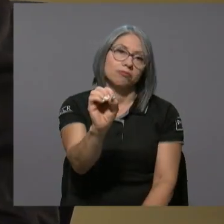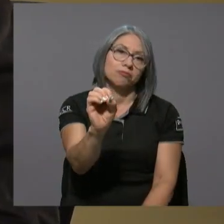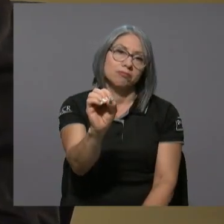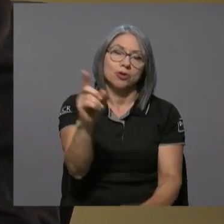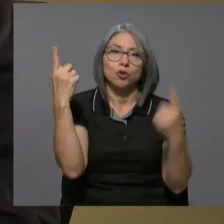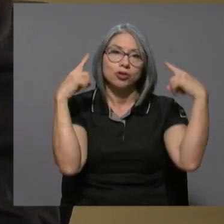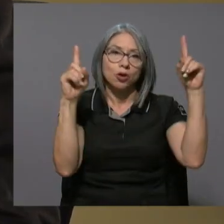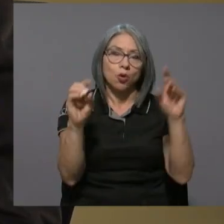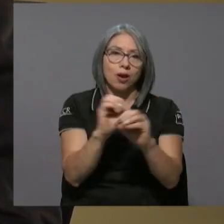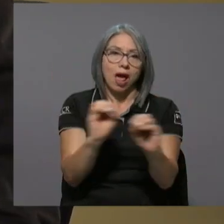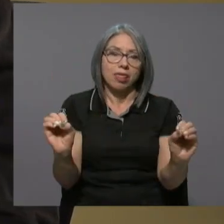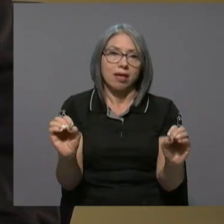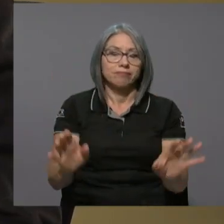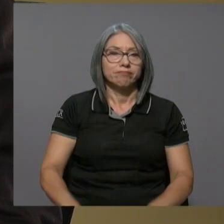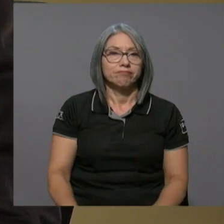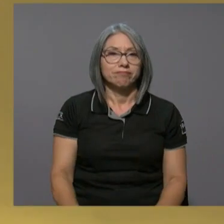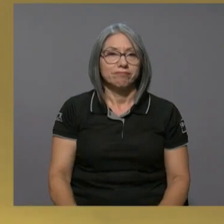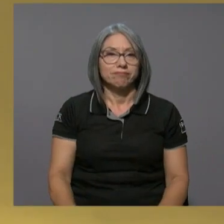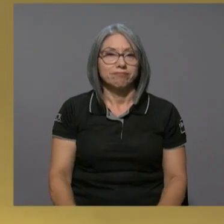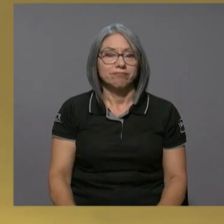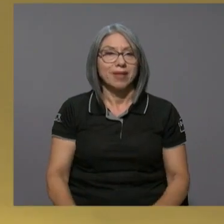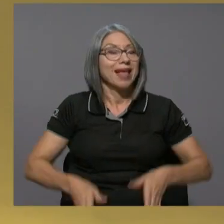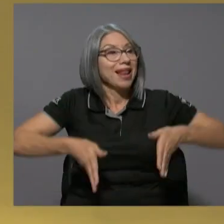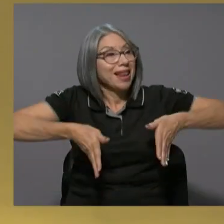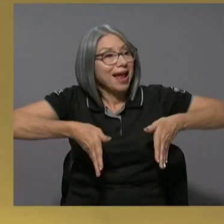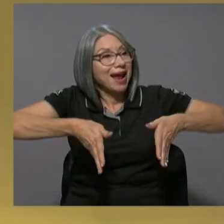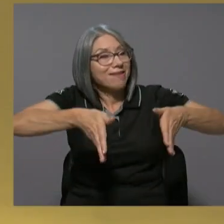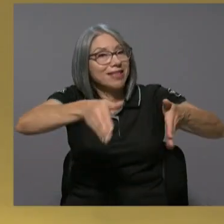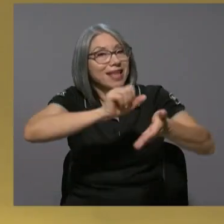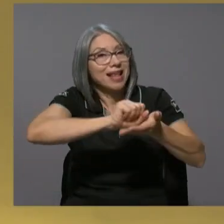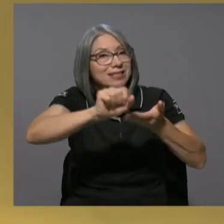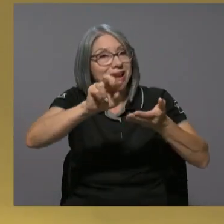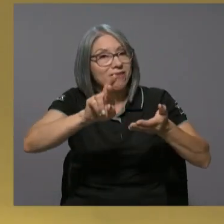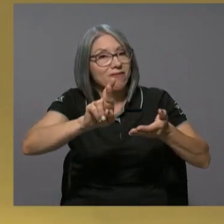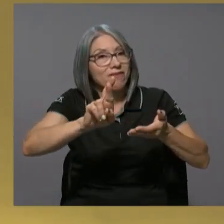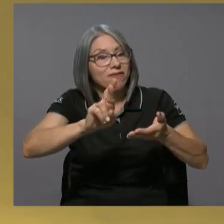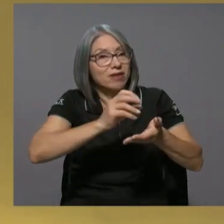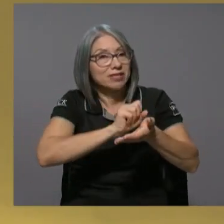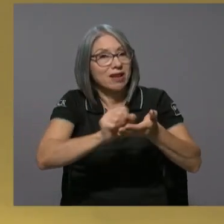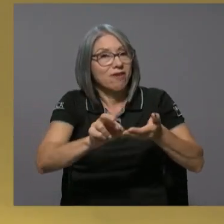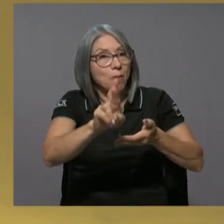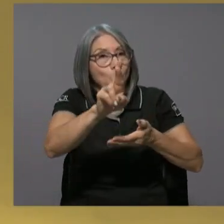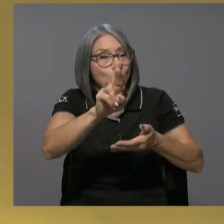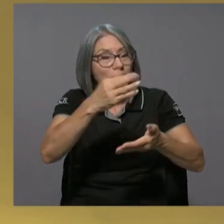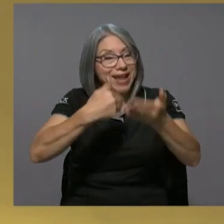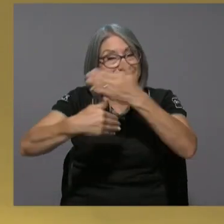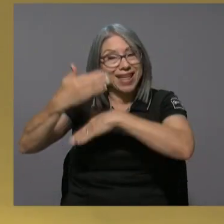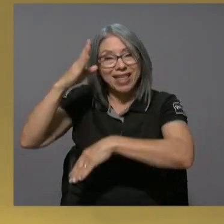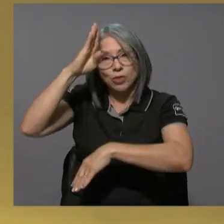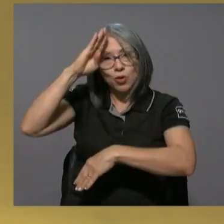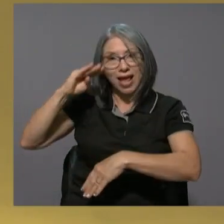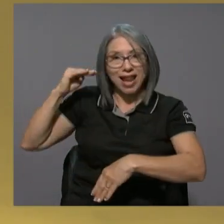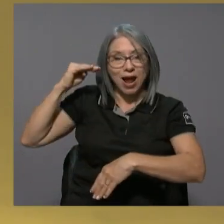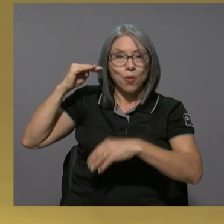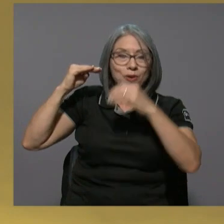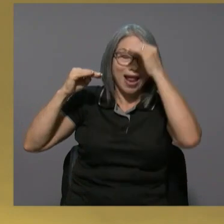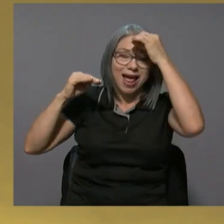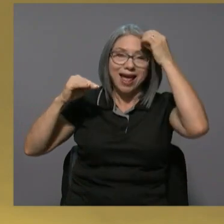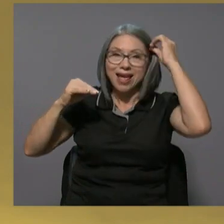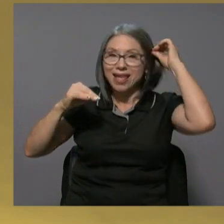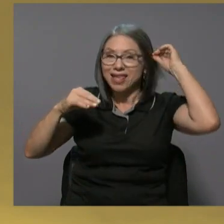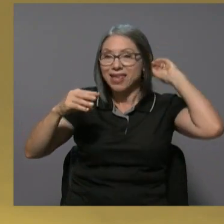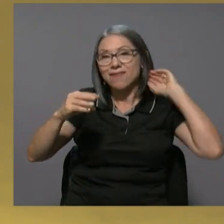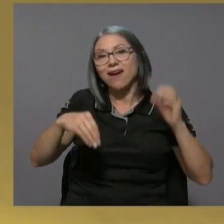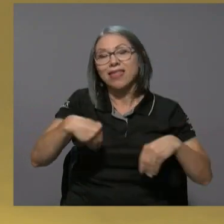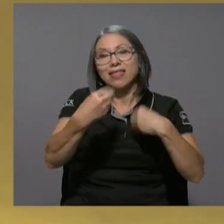logró nada, ¿verdad? La carretera a San Ramón que doña Laura iba a concesionar,